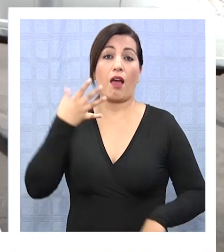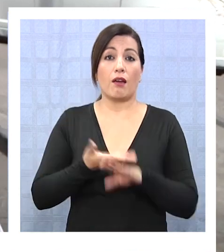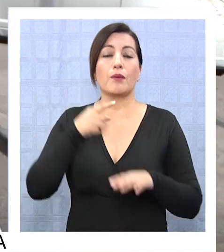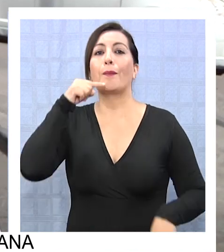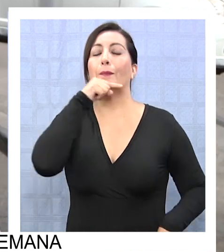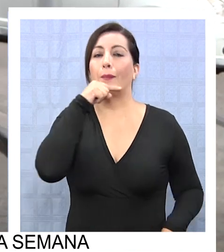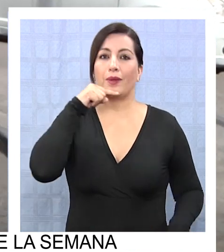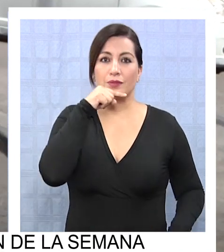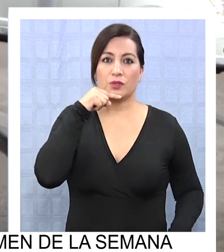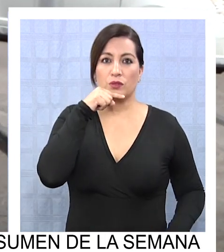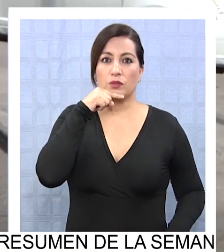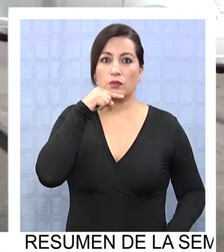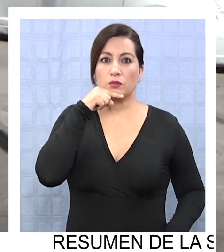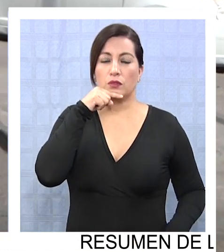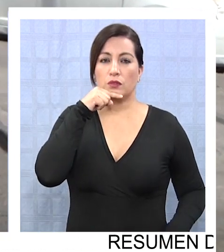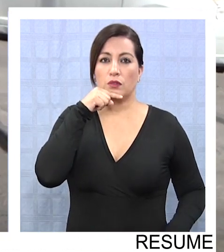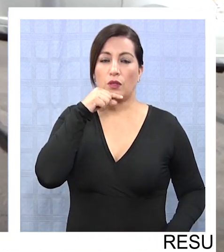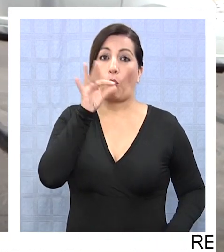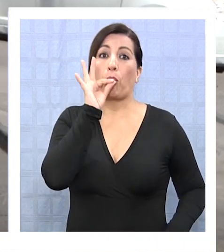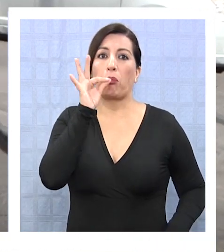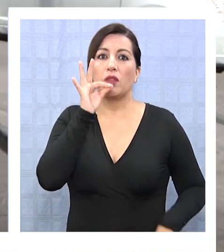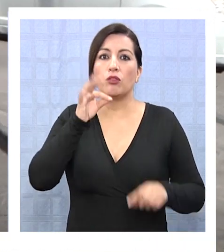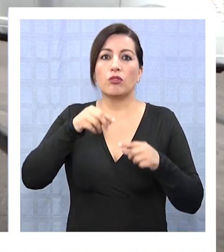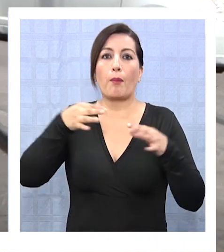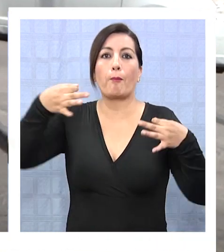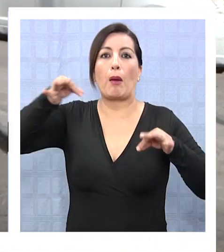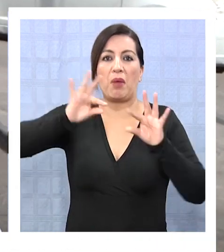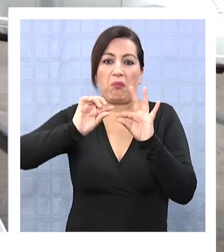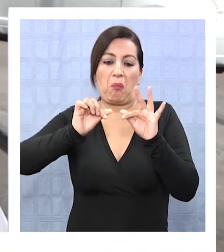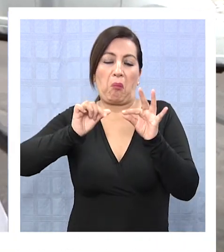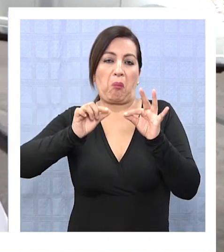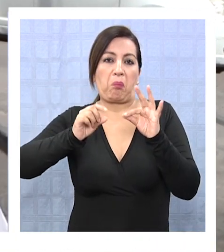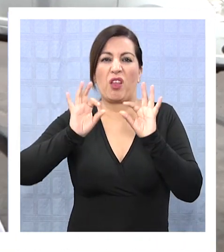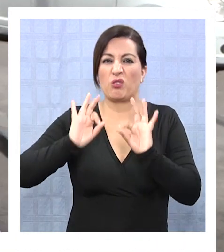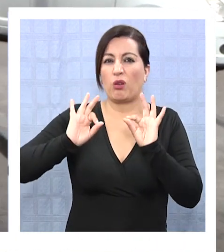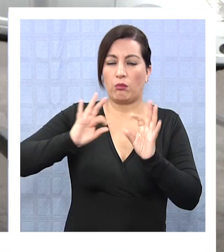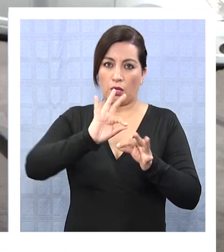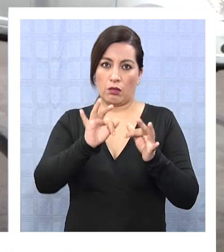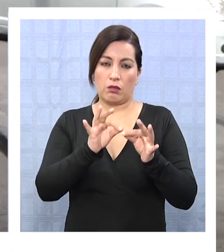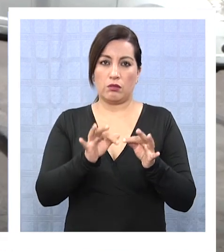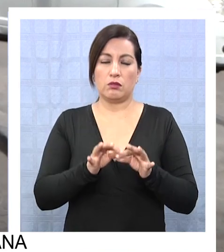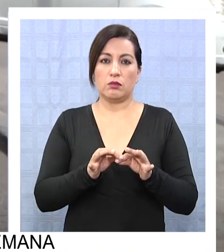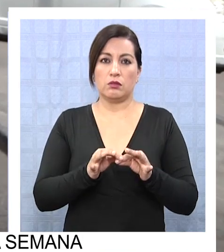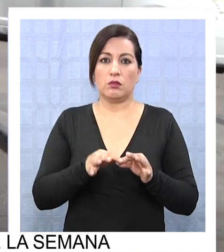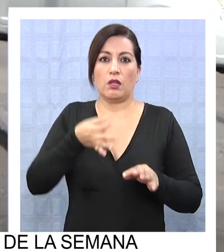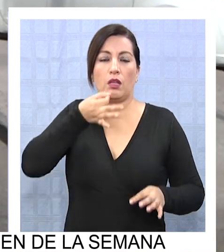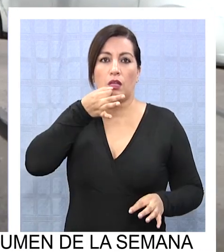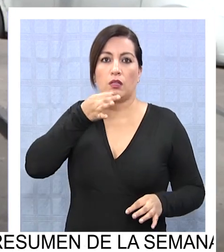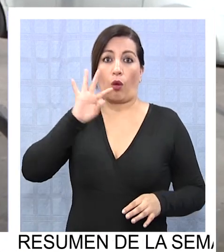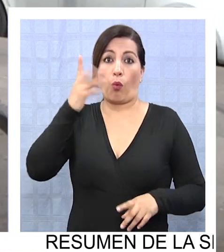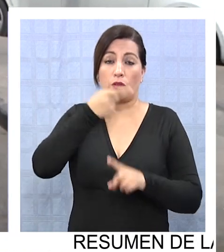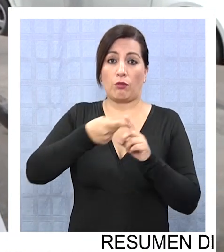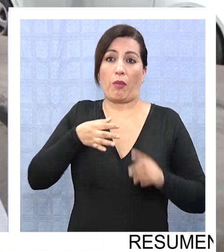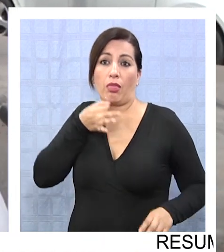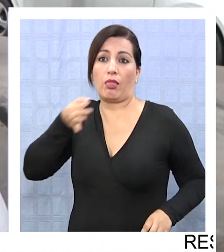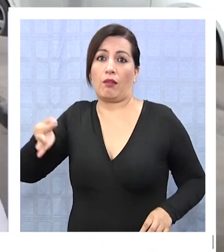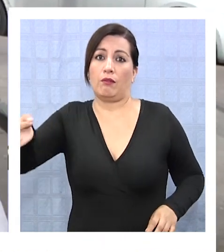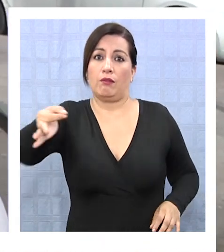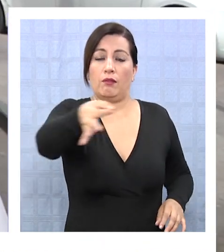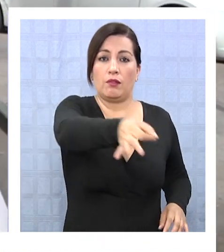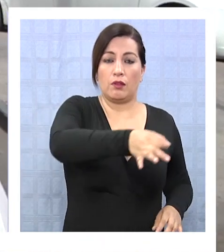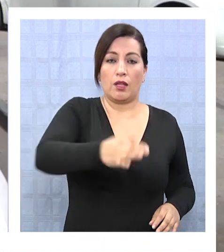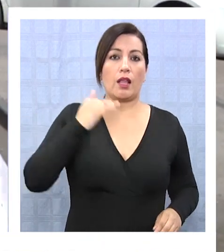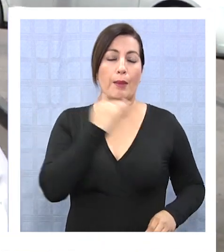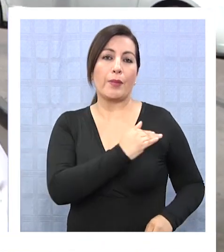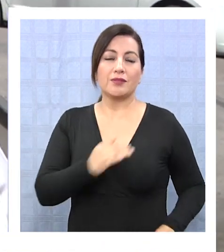era un pito hecho de cartulina. Y estaba pasando entre niñas de cuarto, sin embargo,